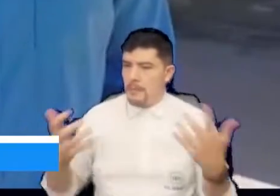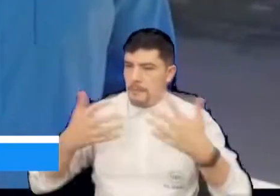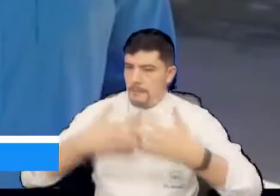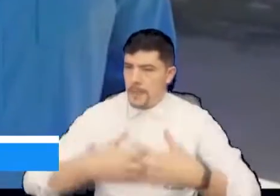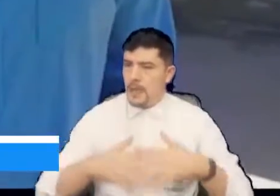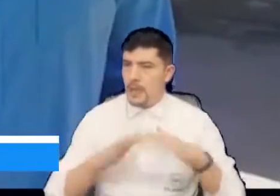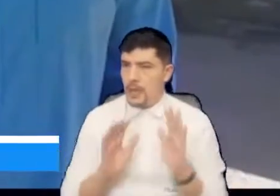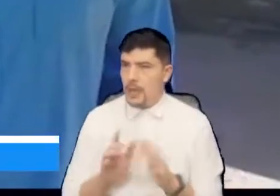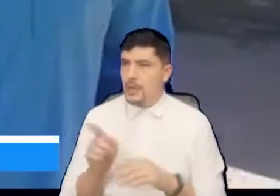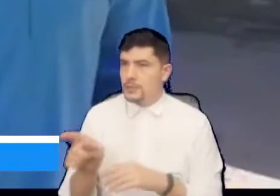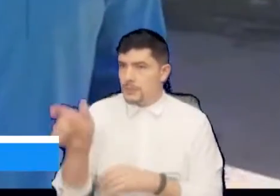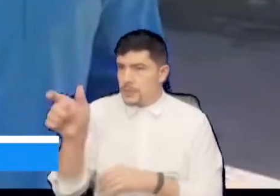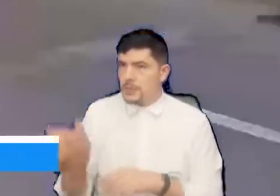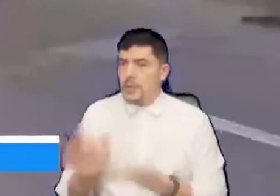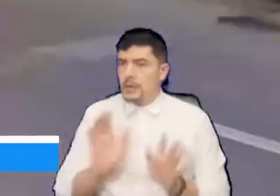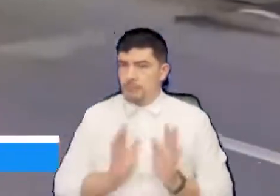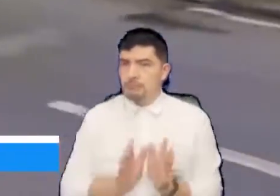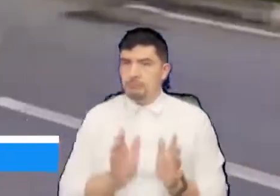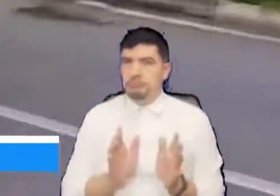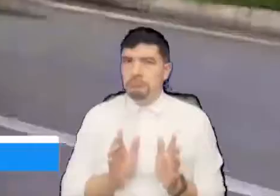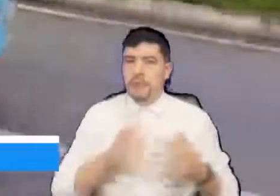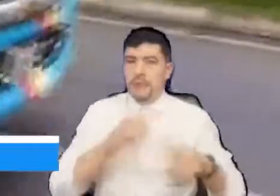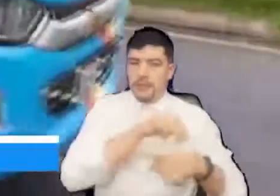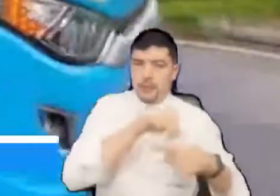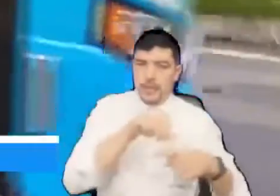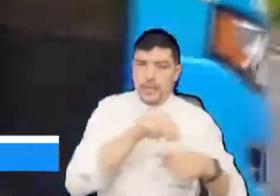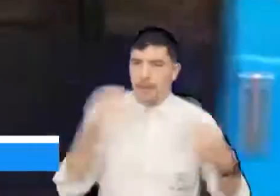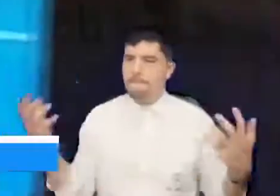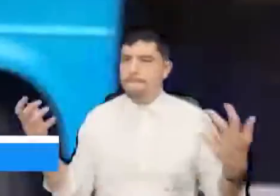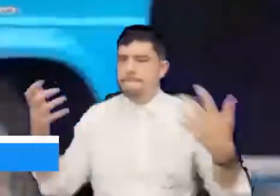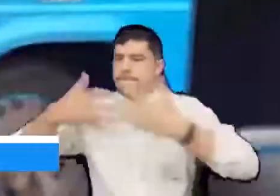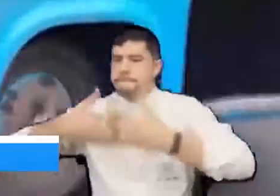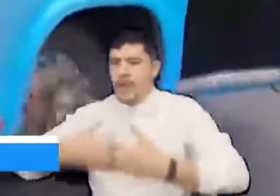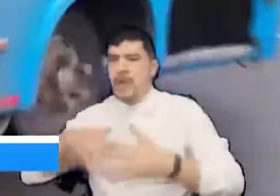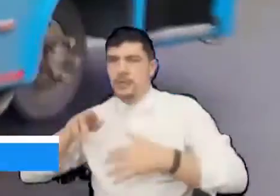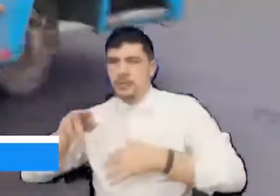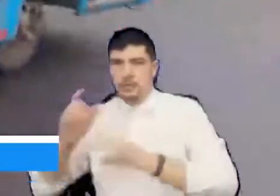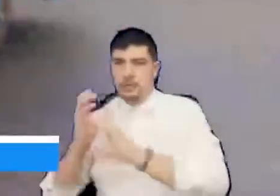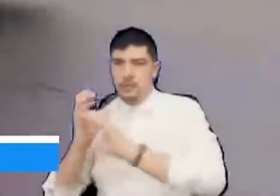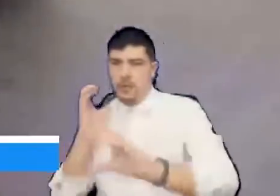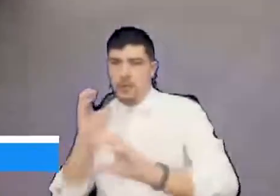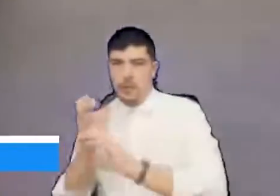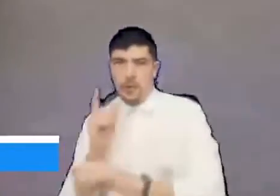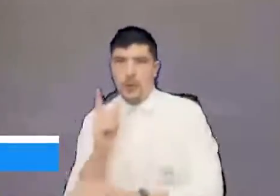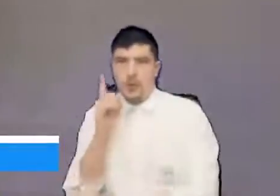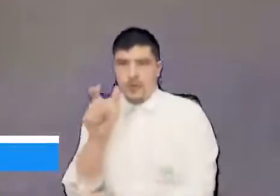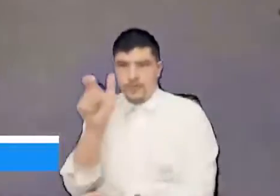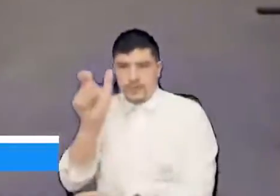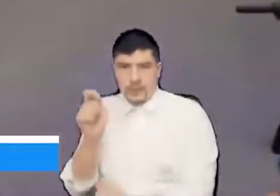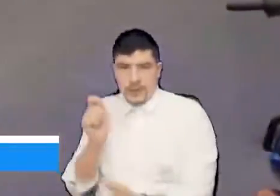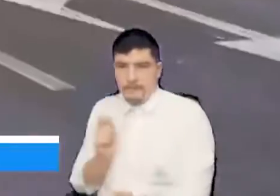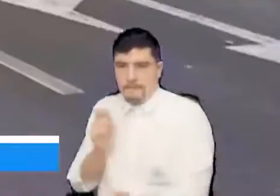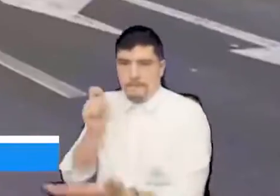pasaje, pero nunca lo han tenido en cuenta. Para los barrios González Chaparro en Florida Blanca y el sector de Hacienda El